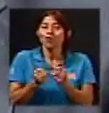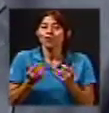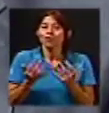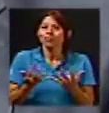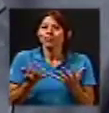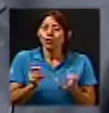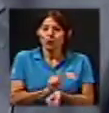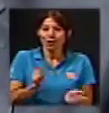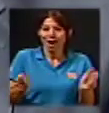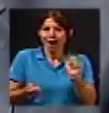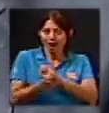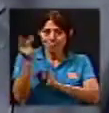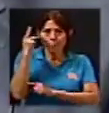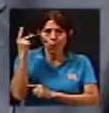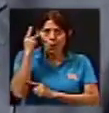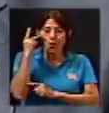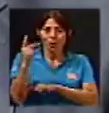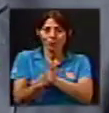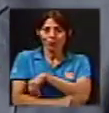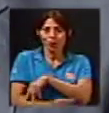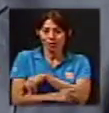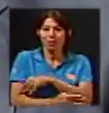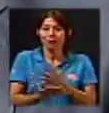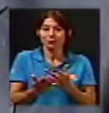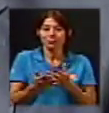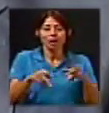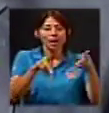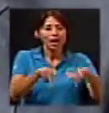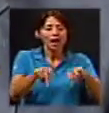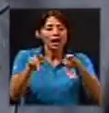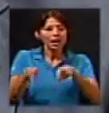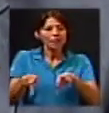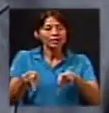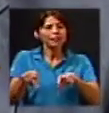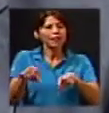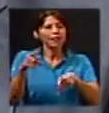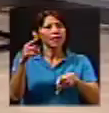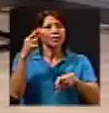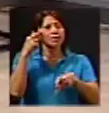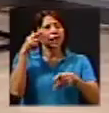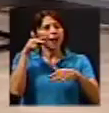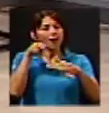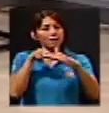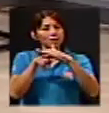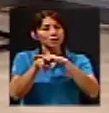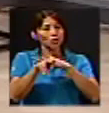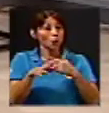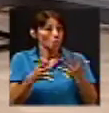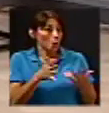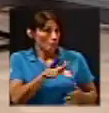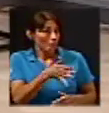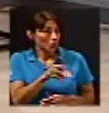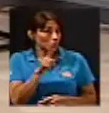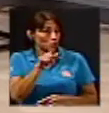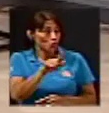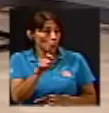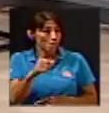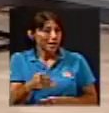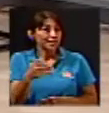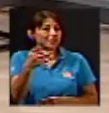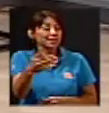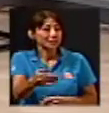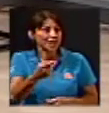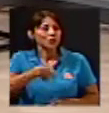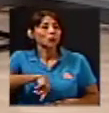con un cambio político en el país, la gente tenga la visión. En aproximadamente un mes estaremos en elecciones